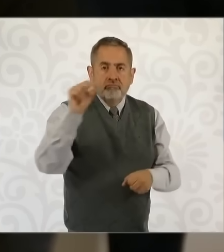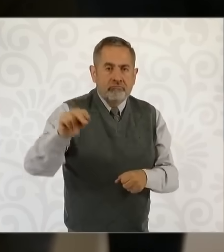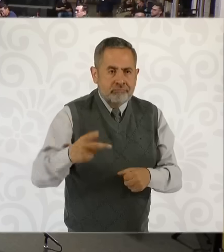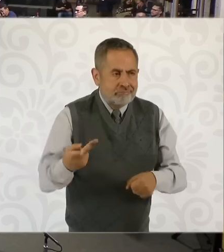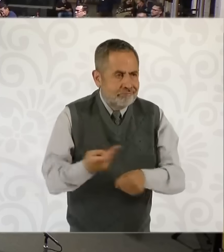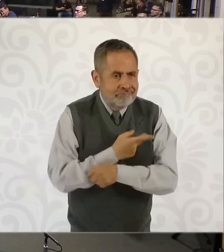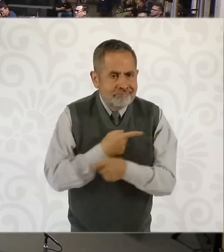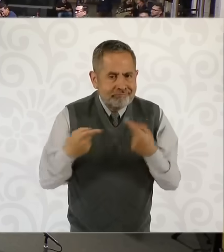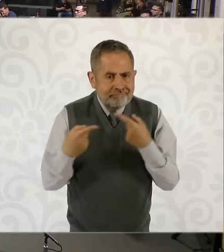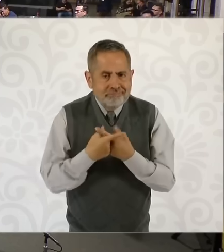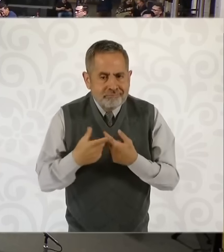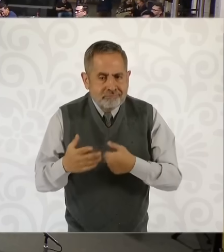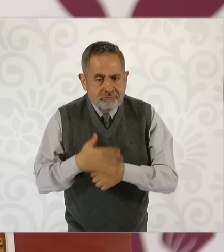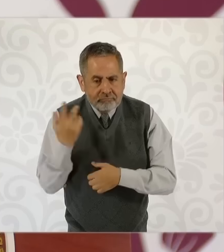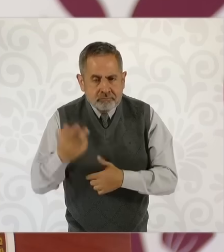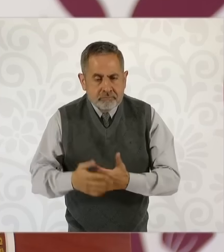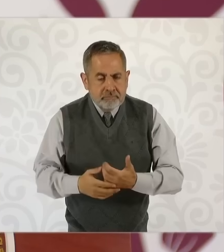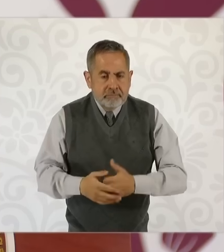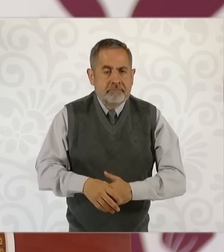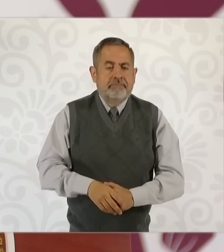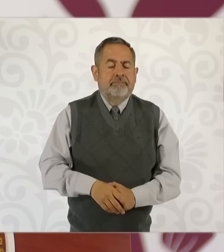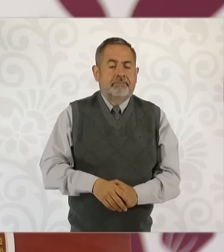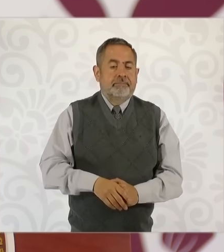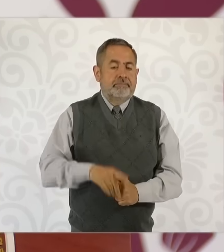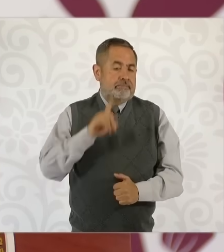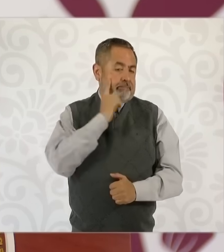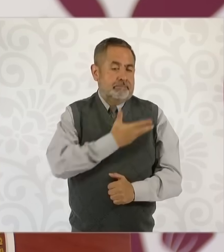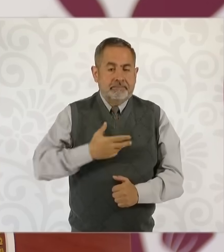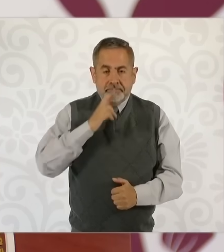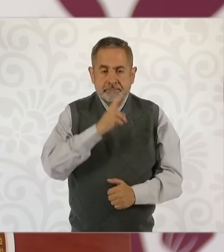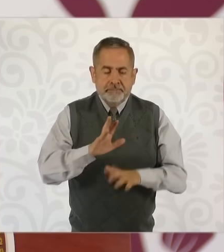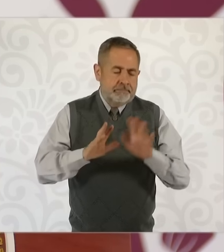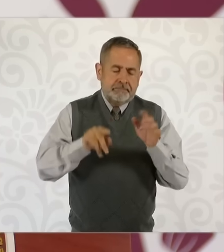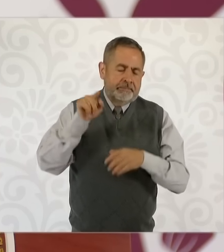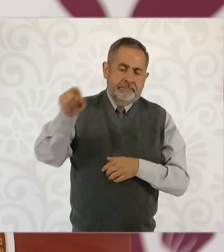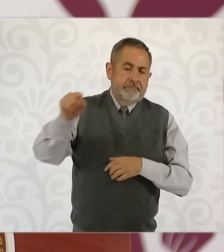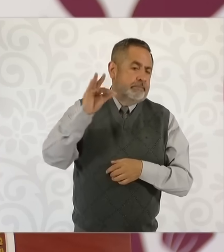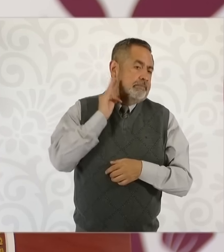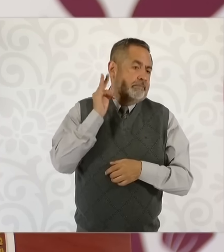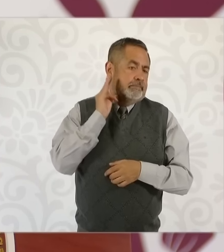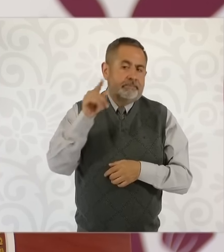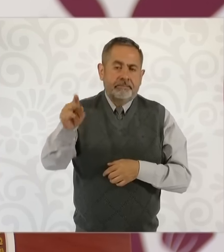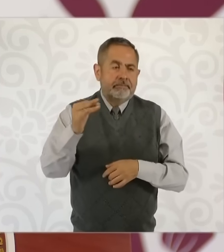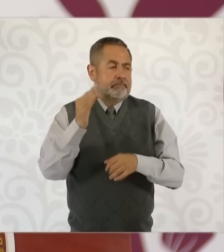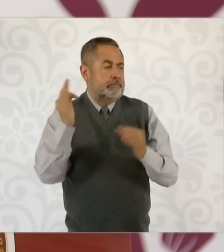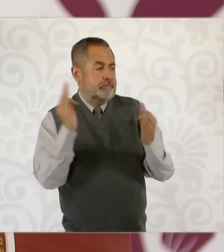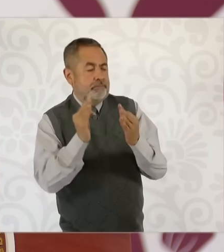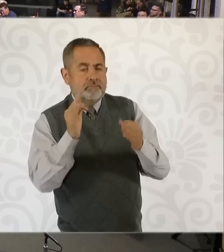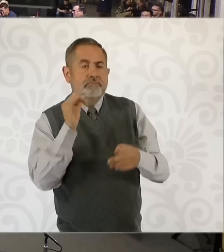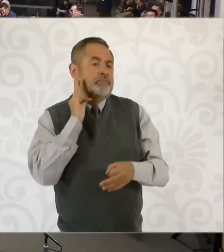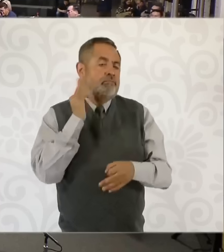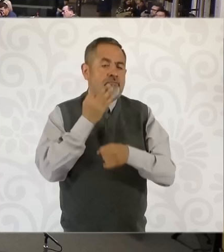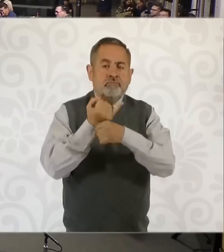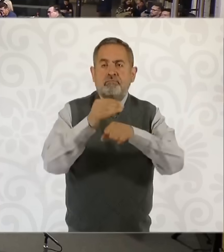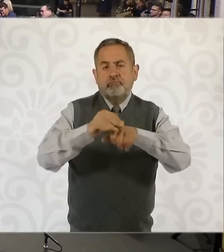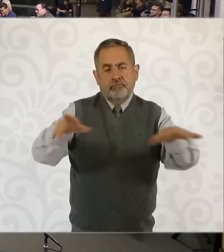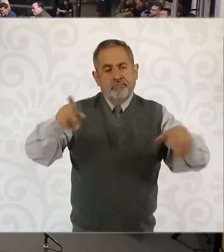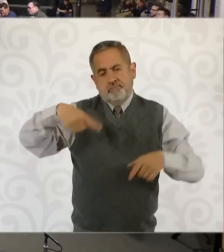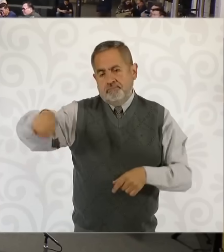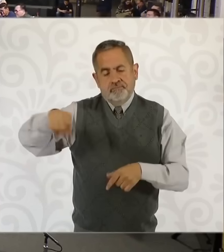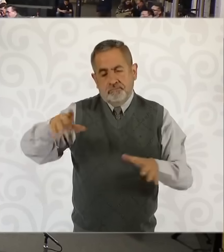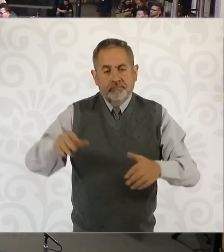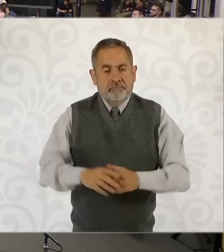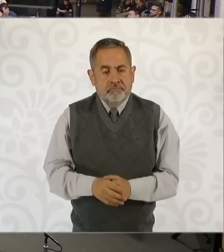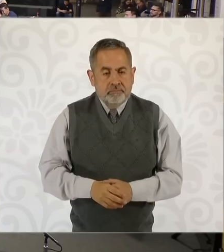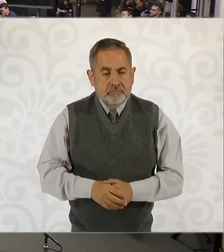caso? Pues es un asunto de la Fiscalía. Yo creo que ellos son los que tienen que informar. Gracias. Que